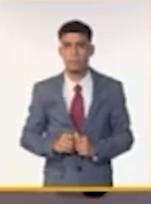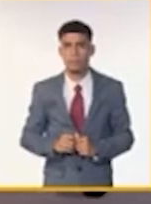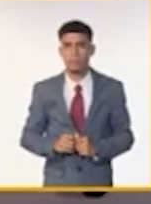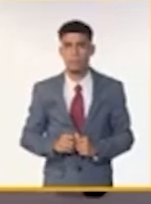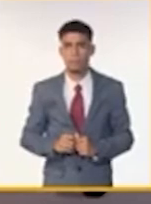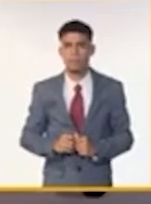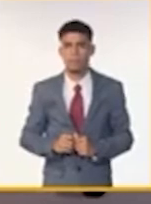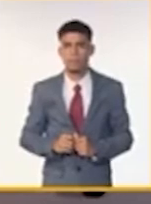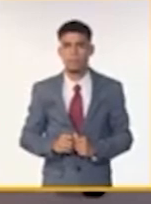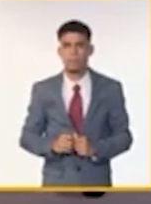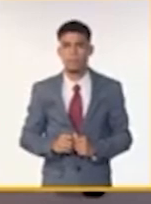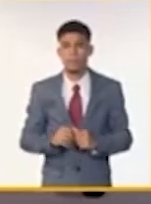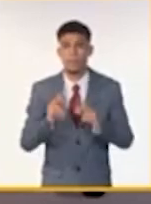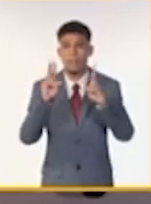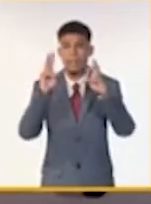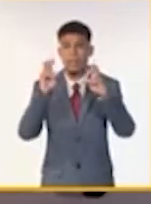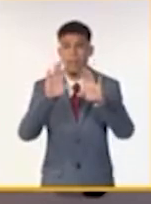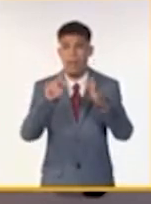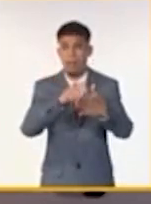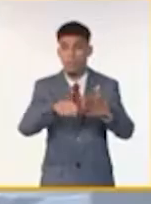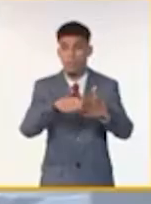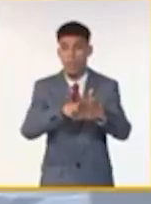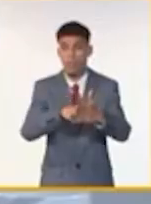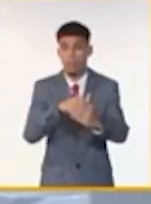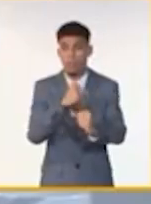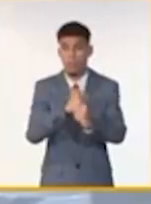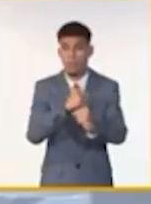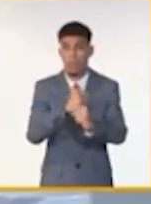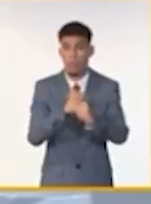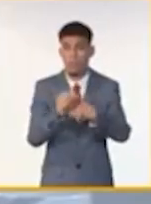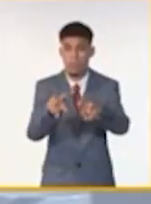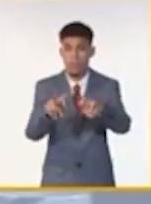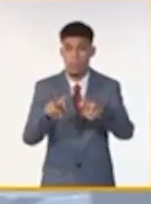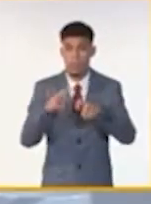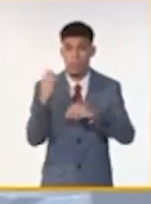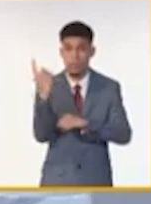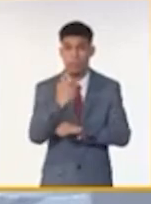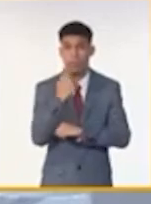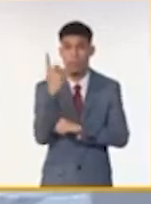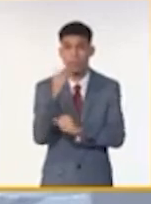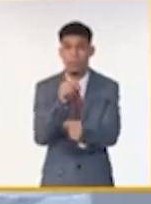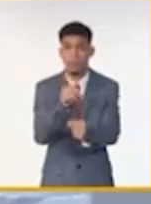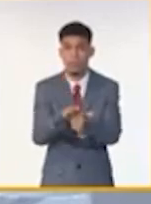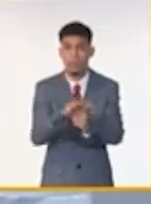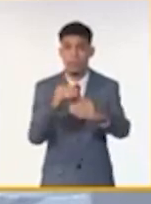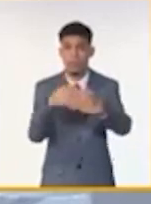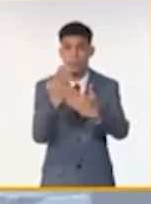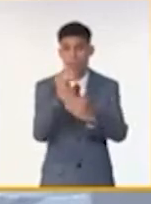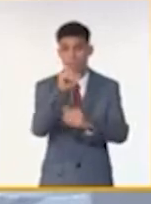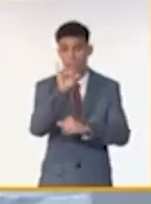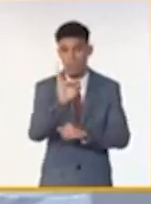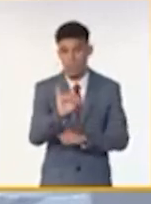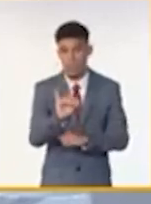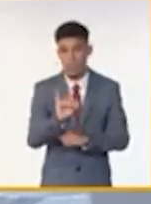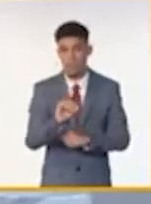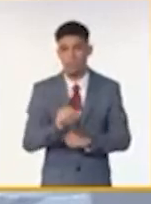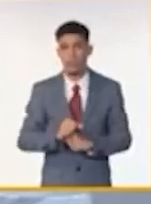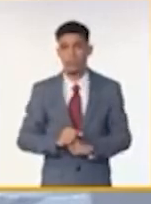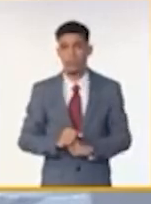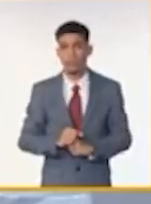agenda propiamente del periodo de sesiones que como se ha explicado comenzamos el día 17 eh